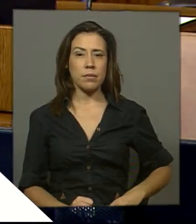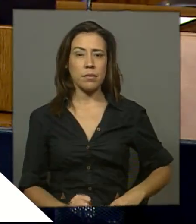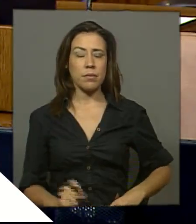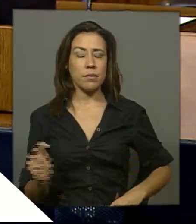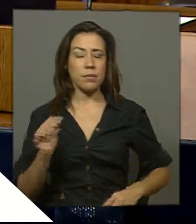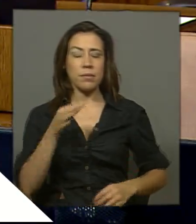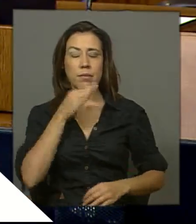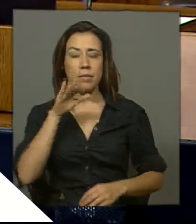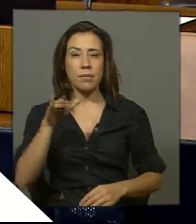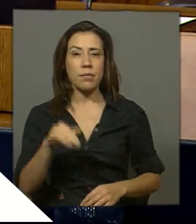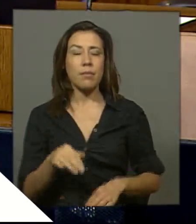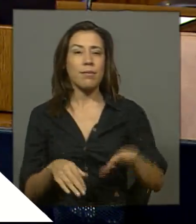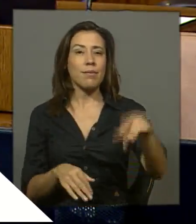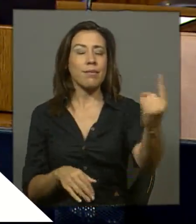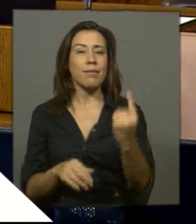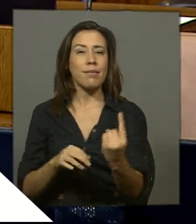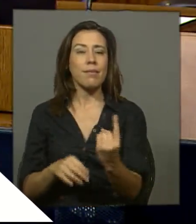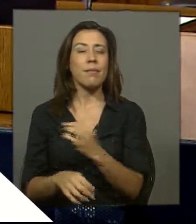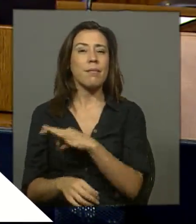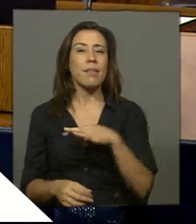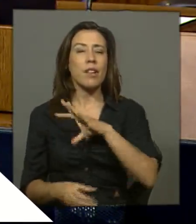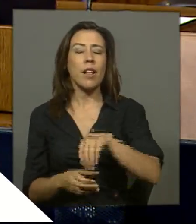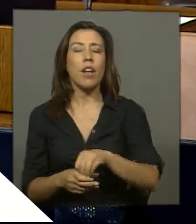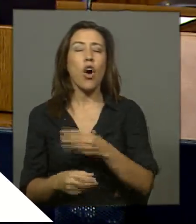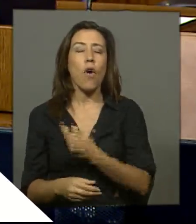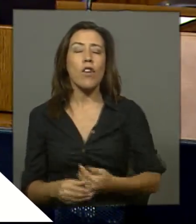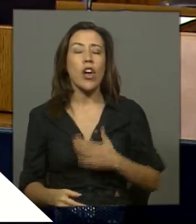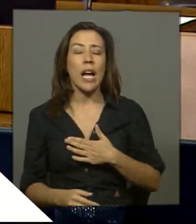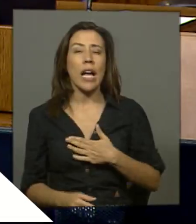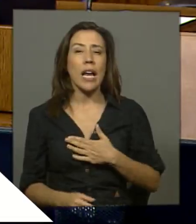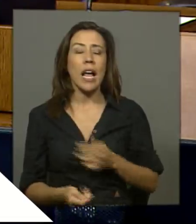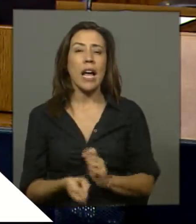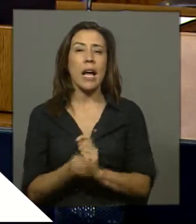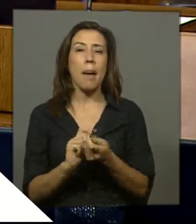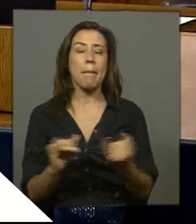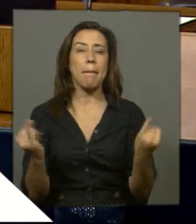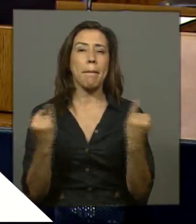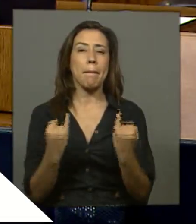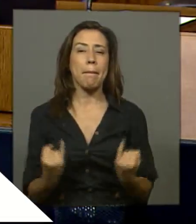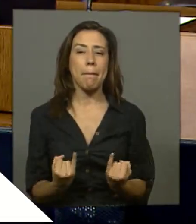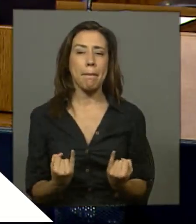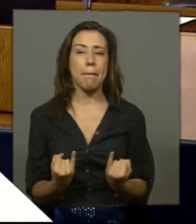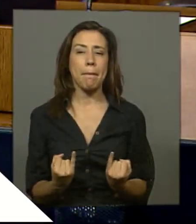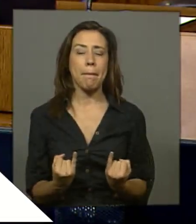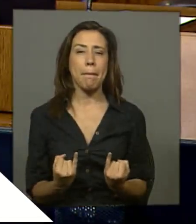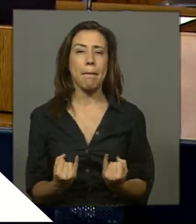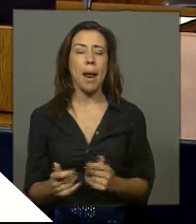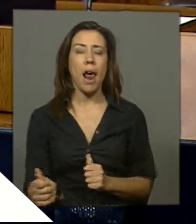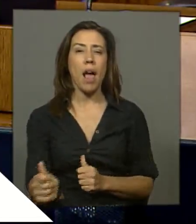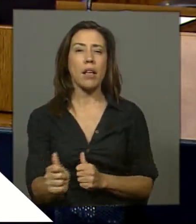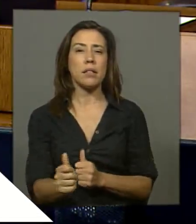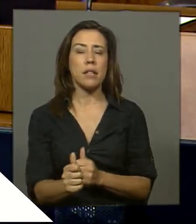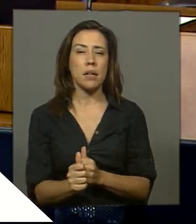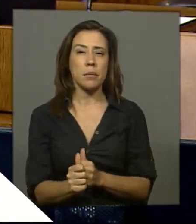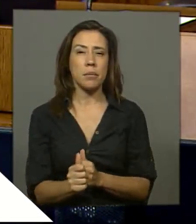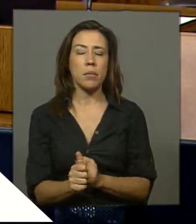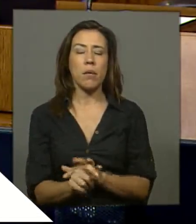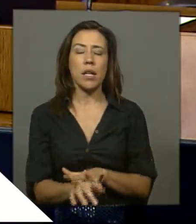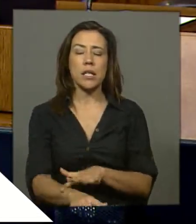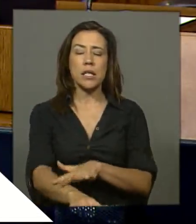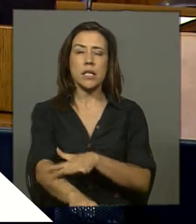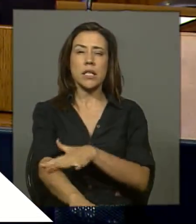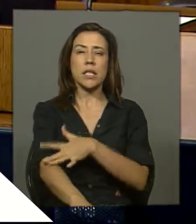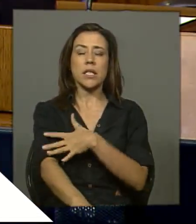interpela al ministro del interior de un gobierno que está empeñado en cambiar la forma la aproximación la